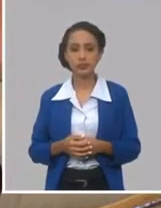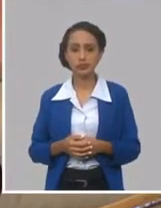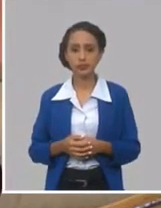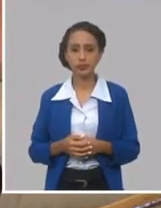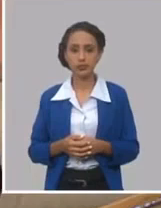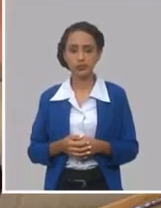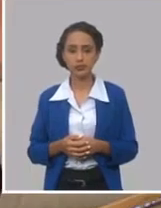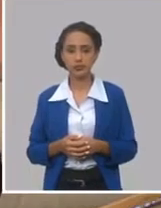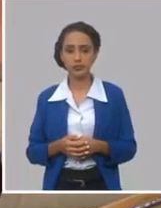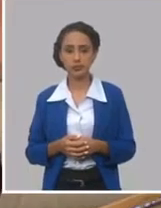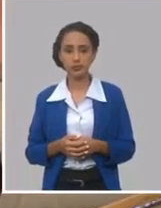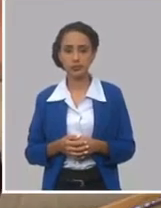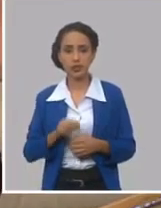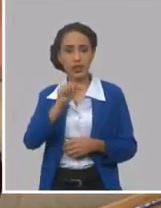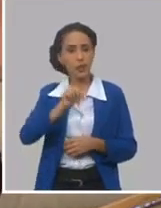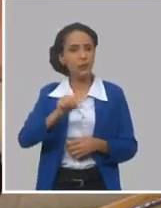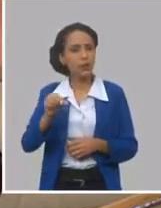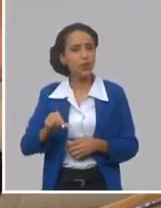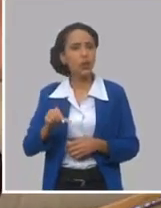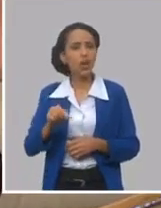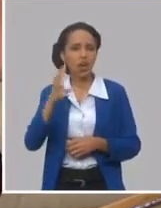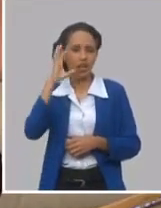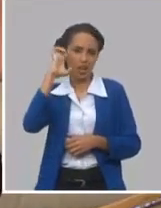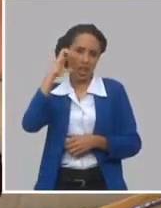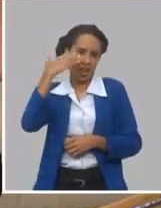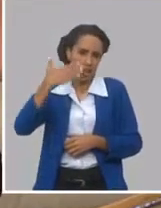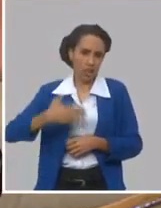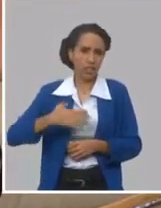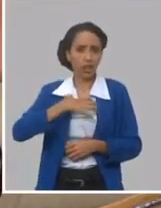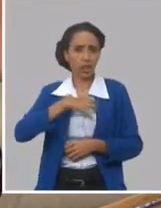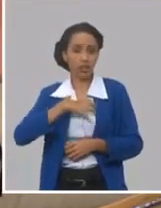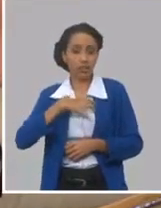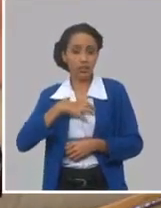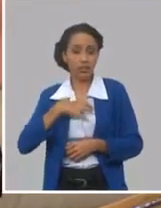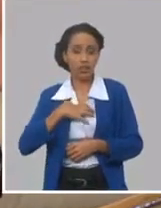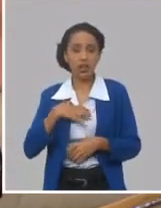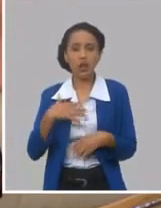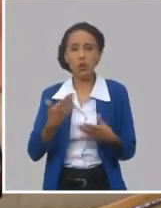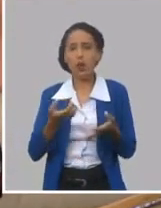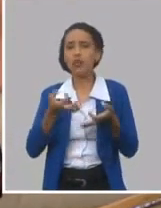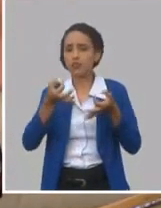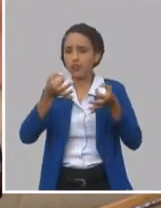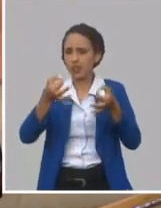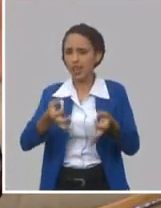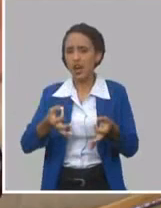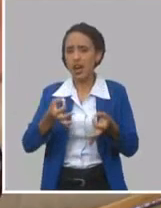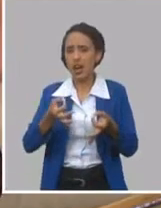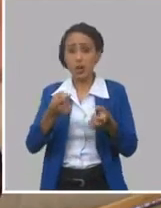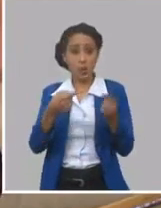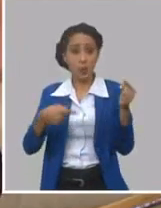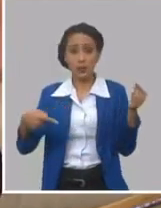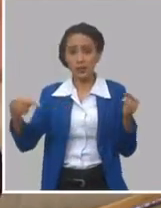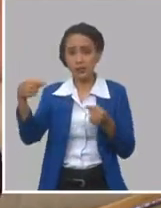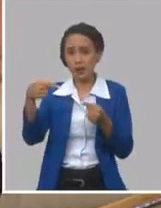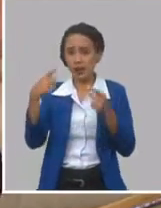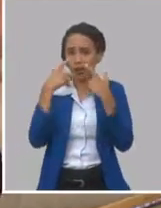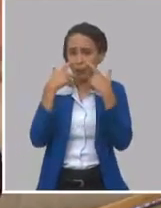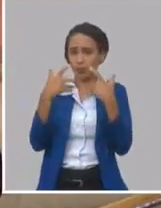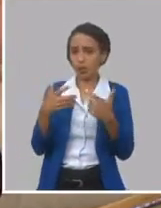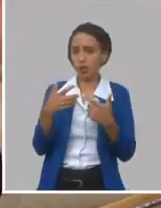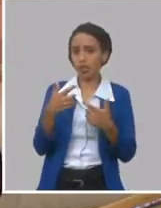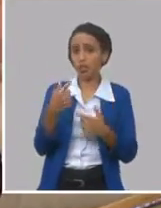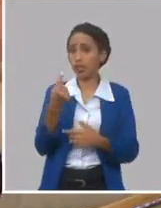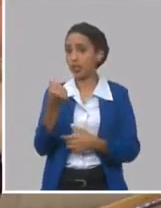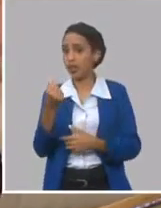un discernimiento ético. ¿Qué es lo que vale? ¿Qué es lo que no vale? ¿Cuál es la verdadera jerarquía de valores que